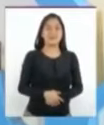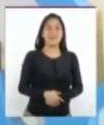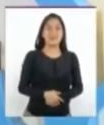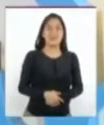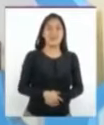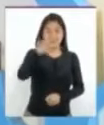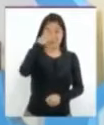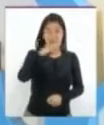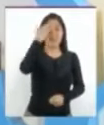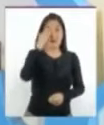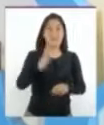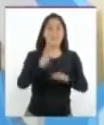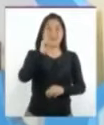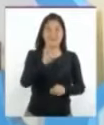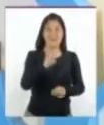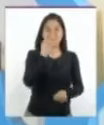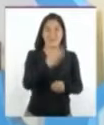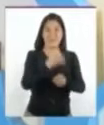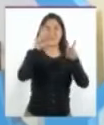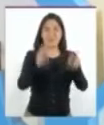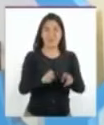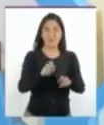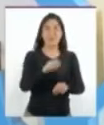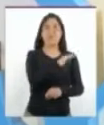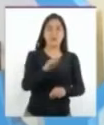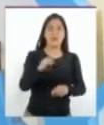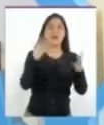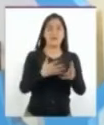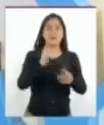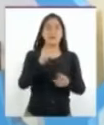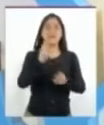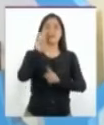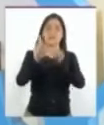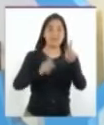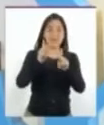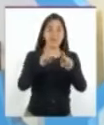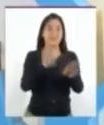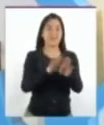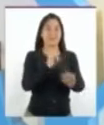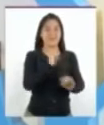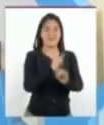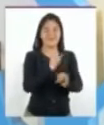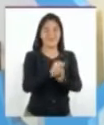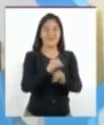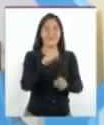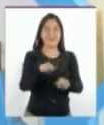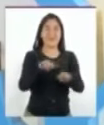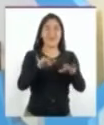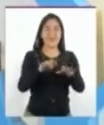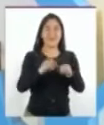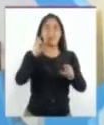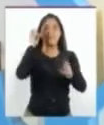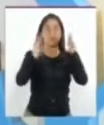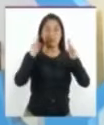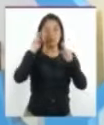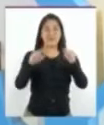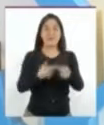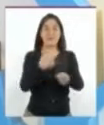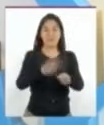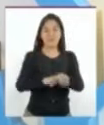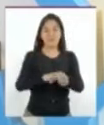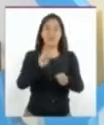Para conocer más de esta temática, pueden realizar una visita virtual al Museo Nacional de Antropología e